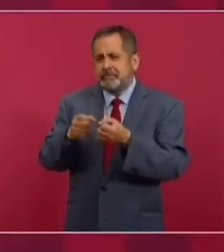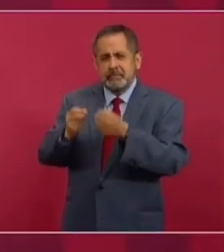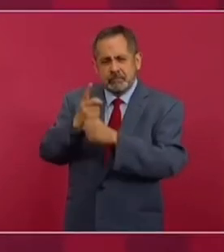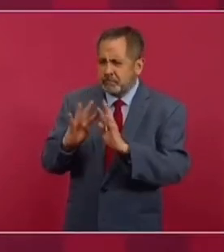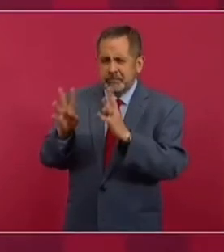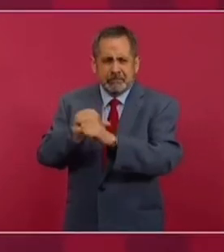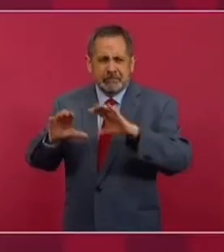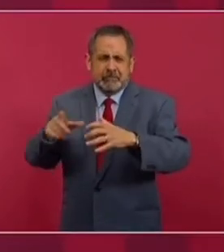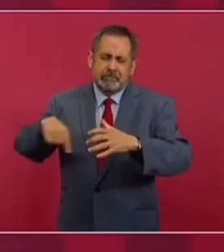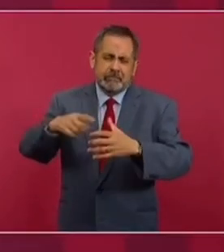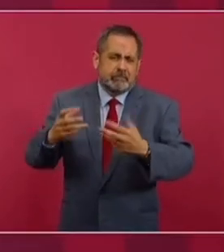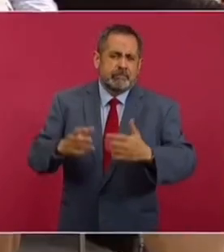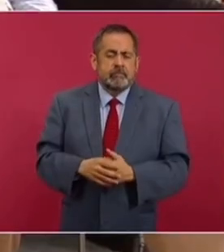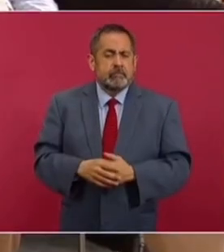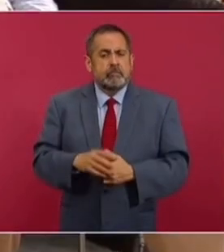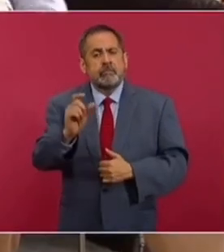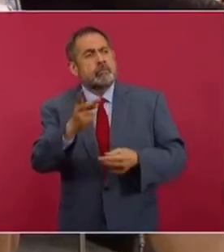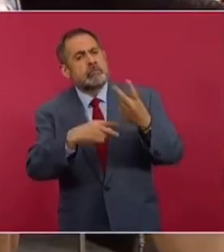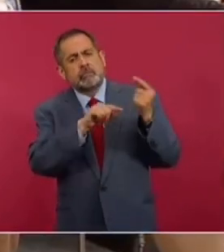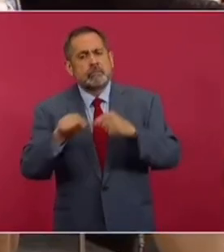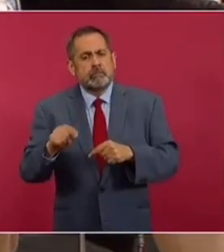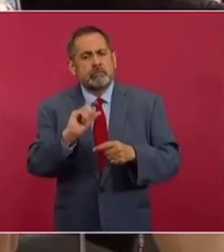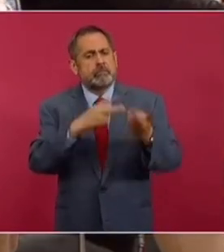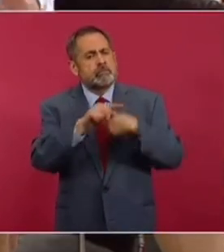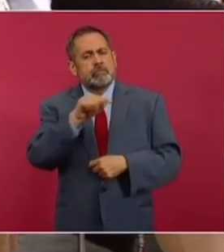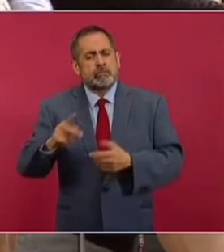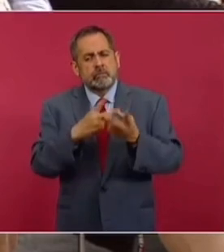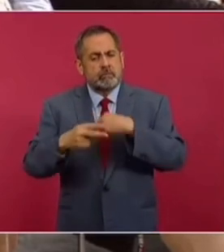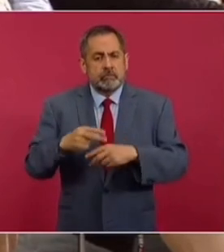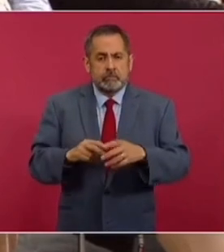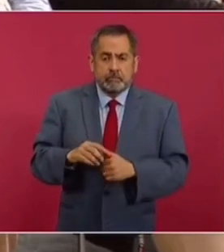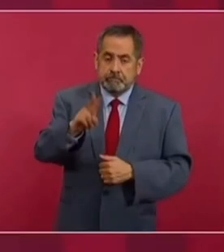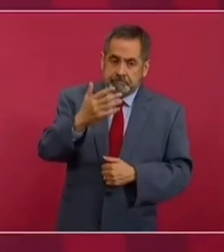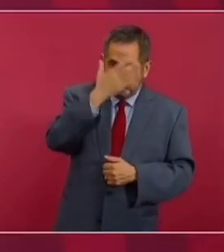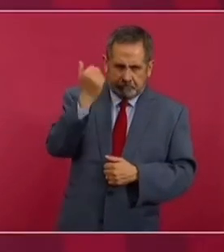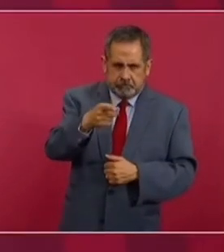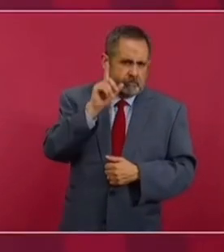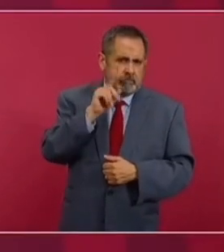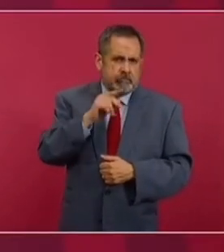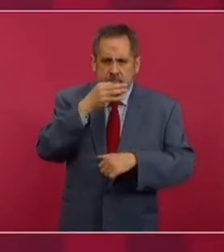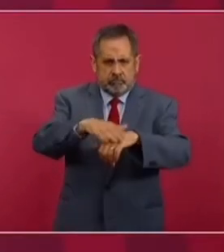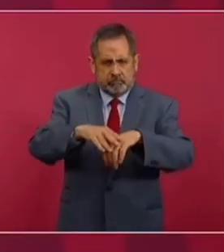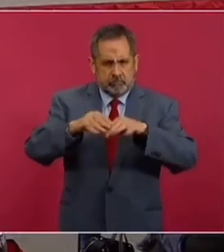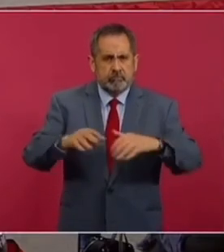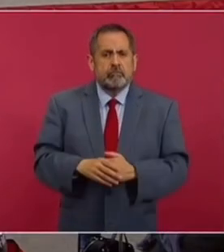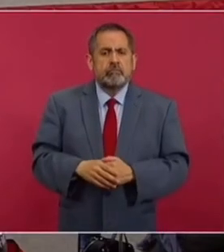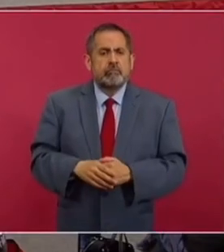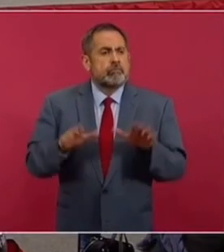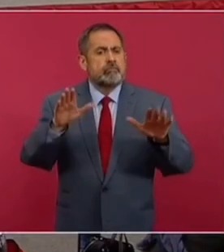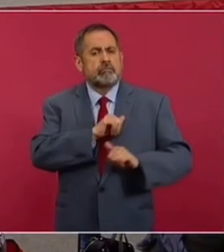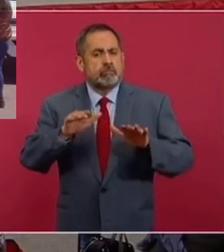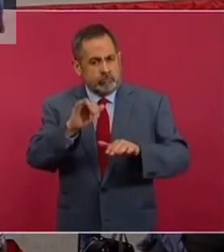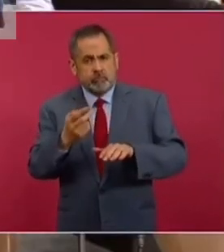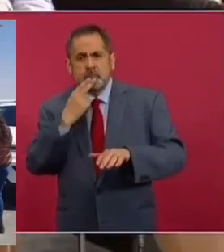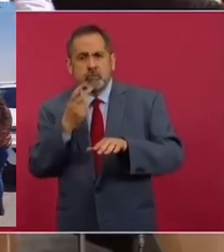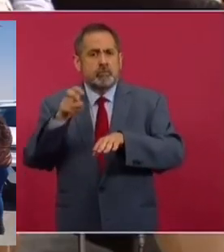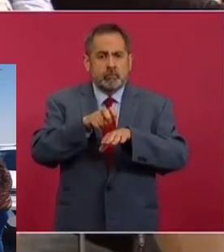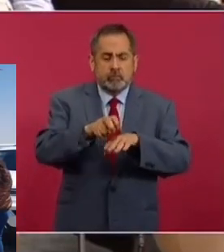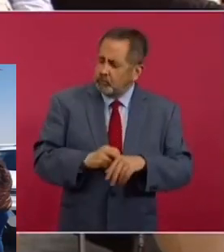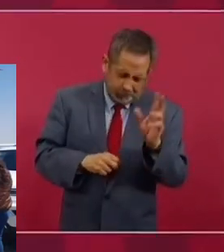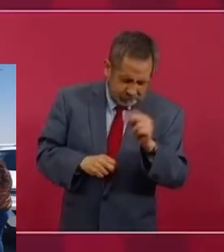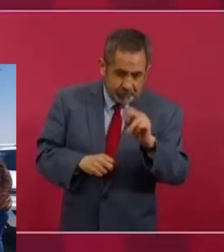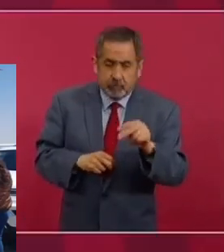supliendo. No, eso. ¿Sabe cuándo regresa, presidente? ¿Sabe cuándo regresa? ¿Y si se utiliza? No sé cuándo, pero mañana, si quieres, yo te digo. ¿La aeronave de la Guardia Nacional sí fue utilizada para estos